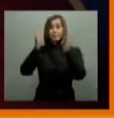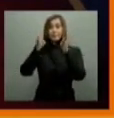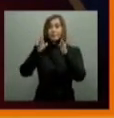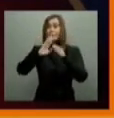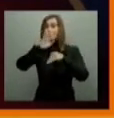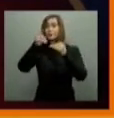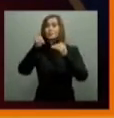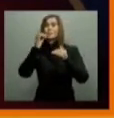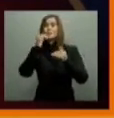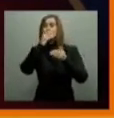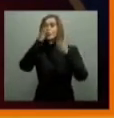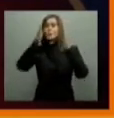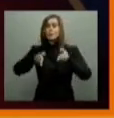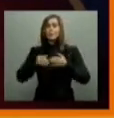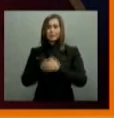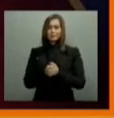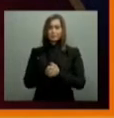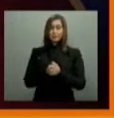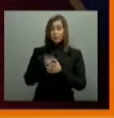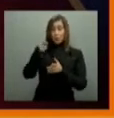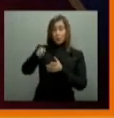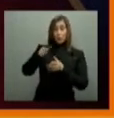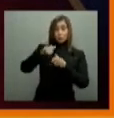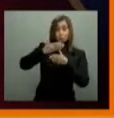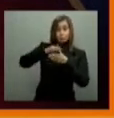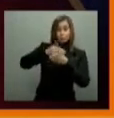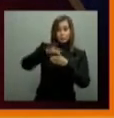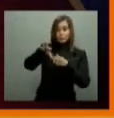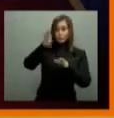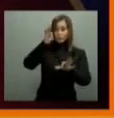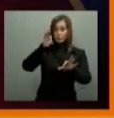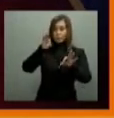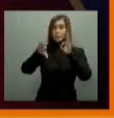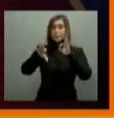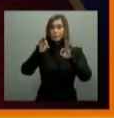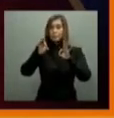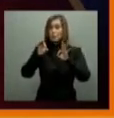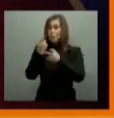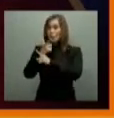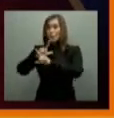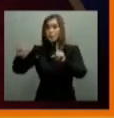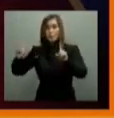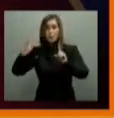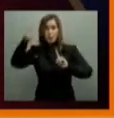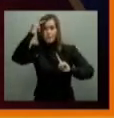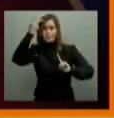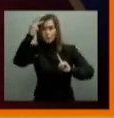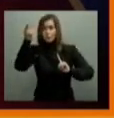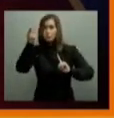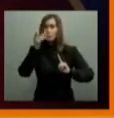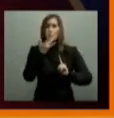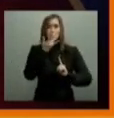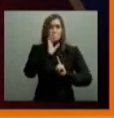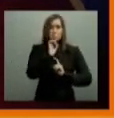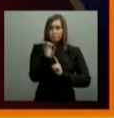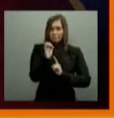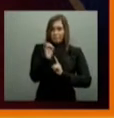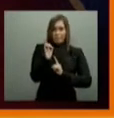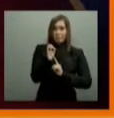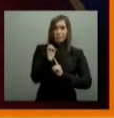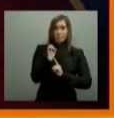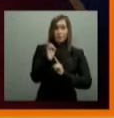y si no todos si no contamos la salida de los muertos entonces no podemos hablar de letalidad ahora si es cierto que tenemos la población con mayor